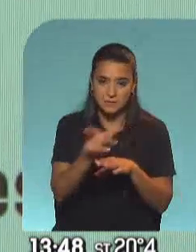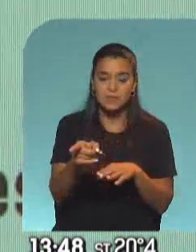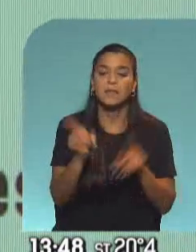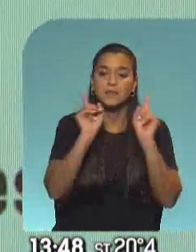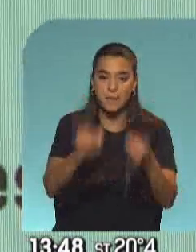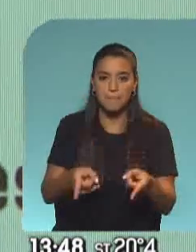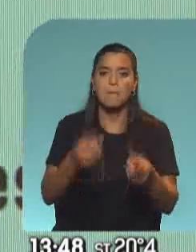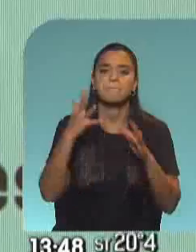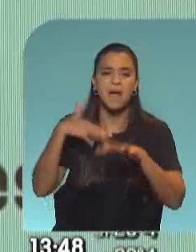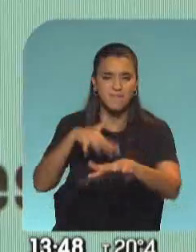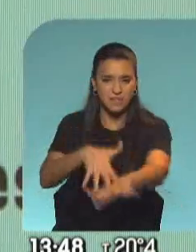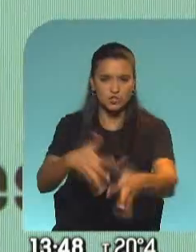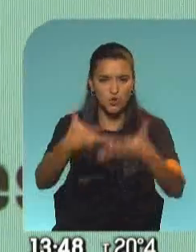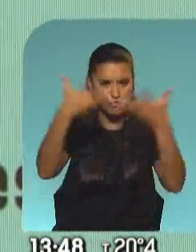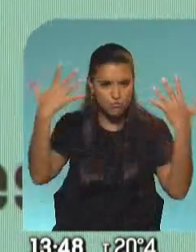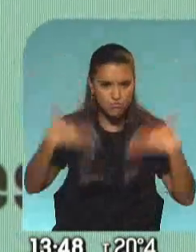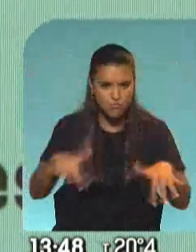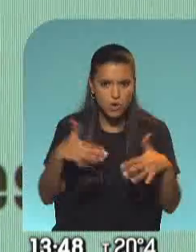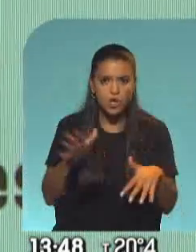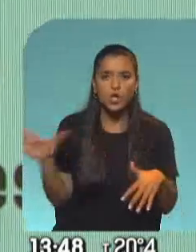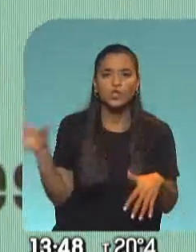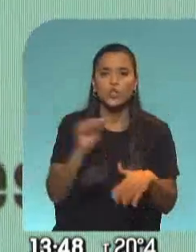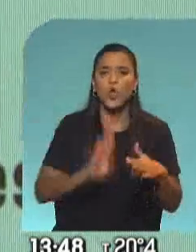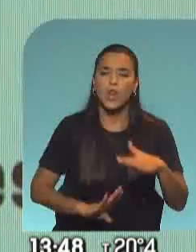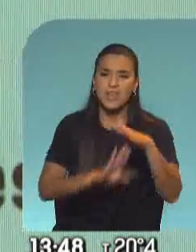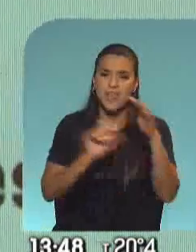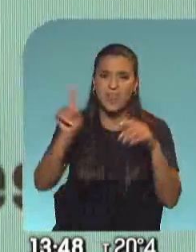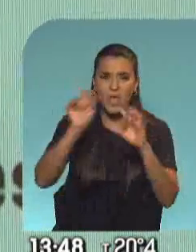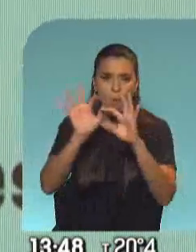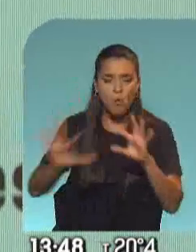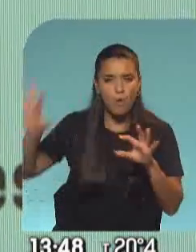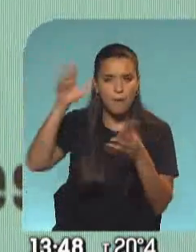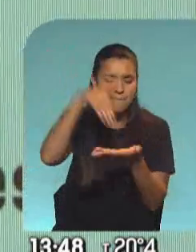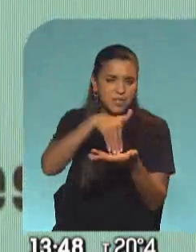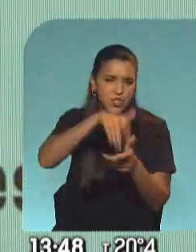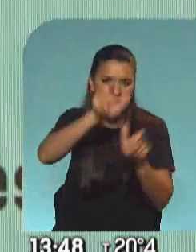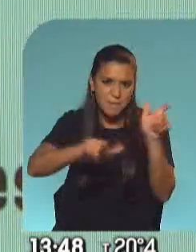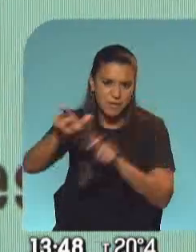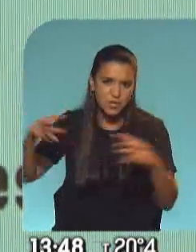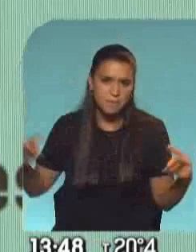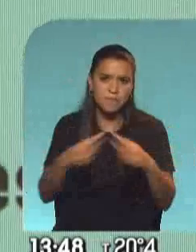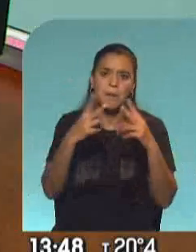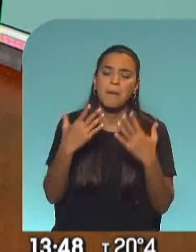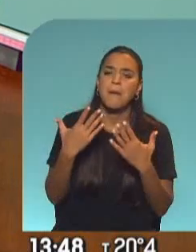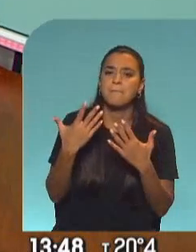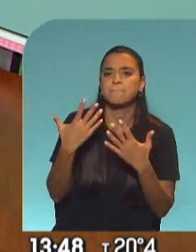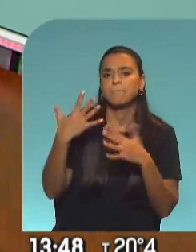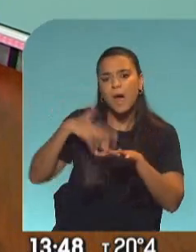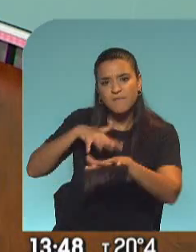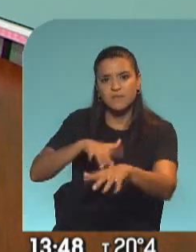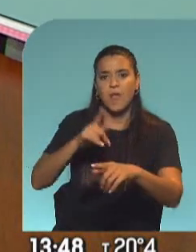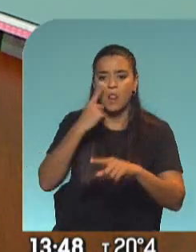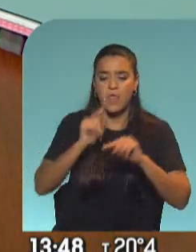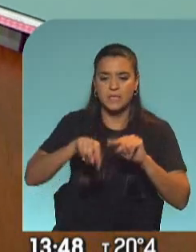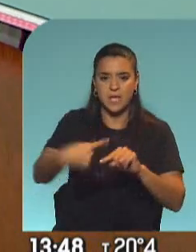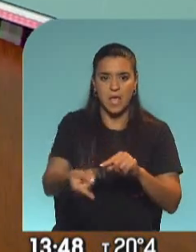esa enorme manifestación que estuvieron prácticamente todos los líderes de Europa, que hubo millones de personas en París manifestándose contra los atentados casi al día siguiente,